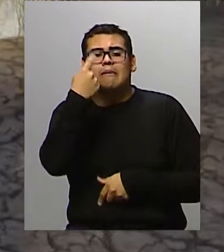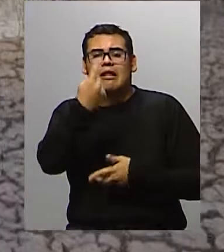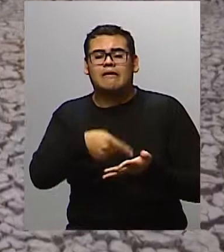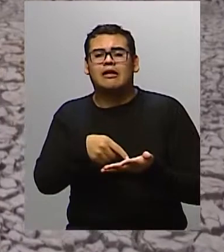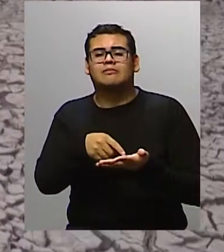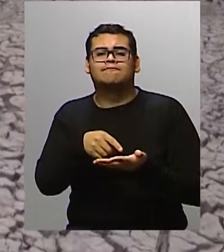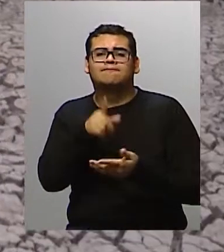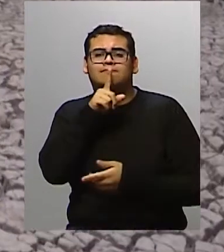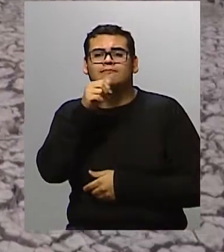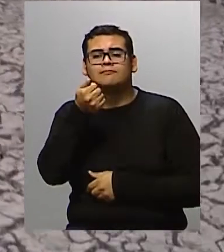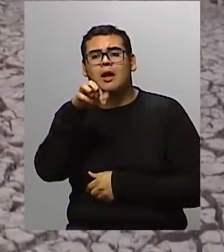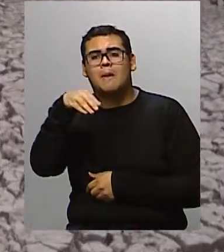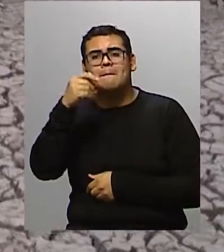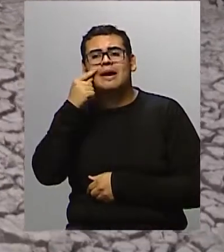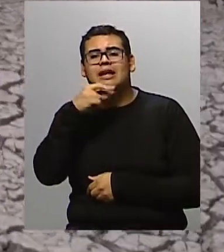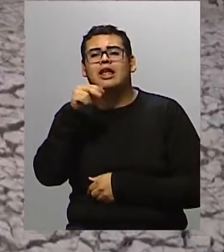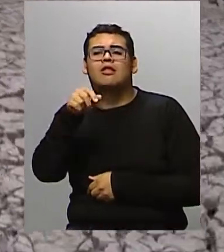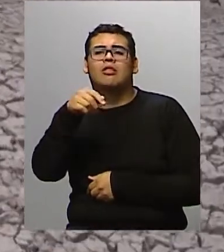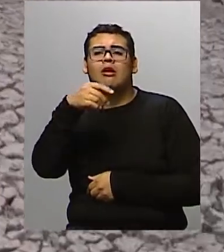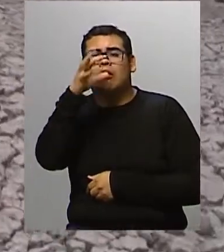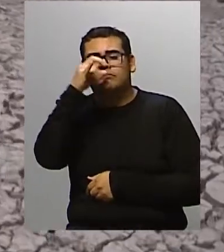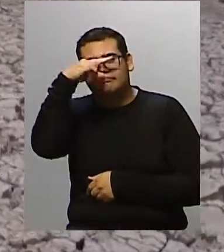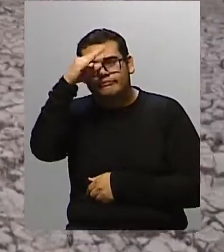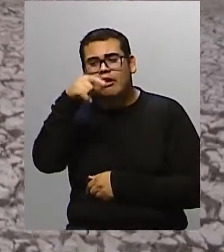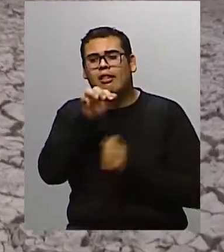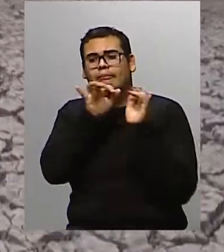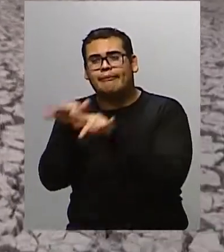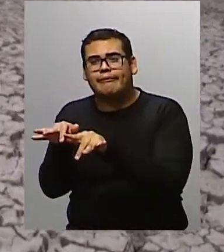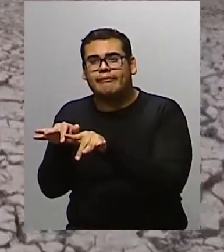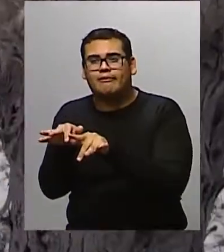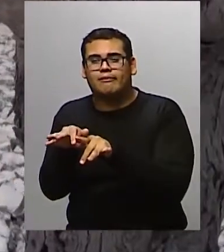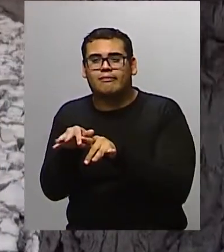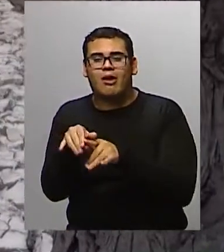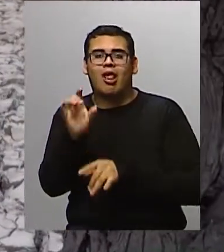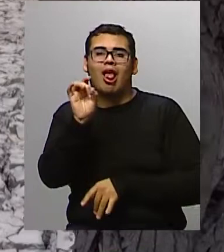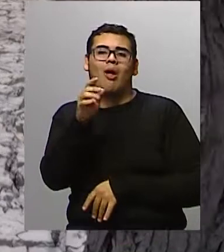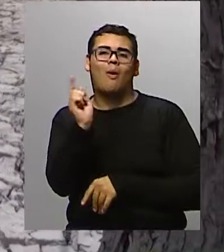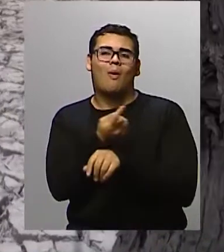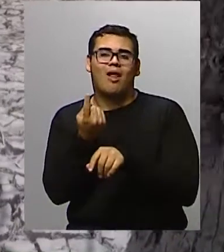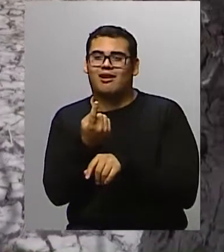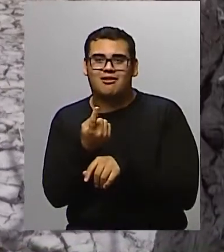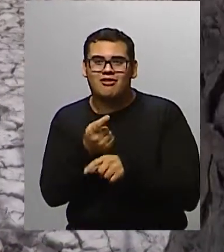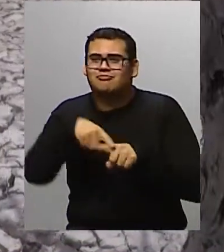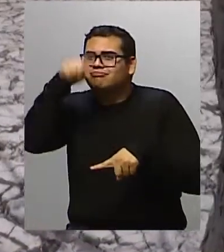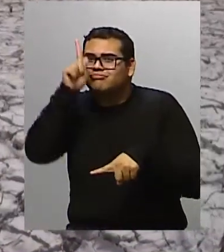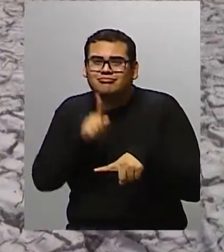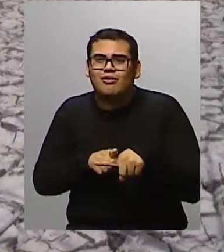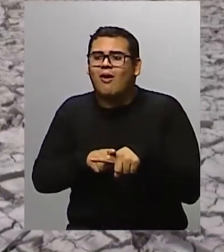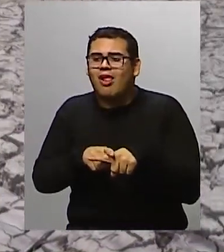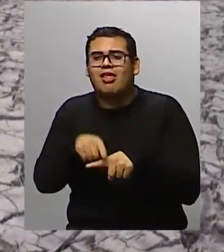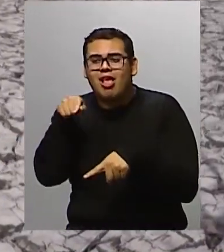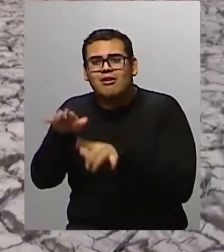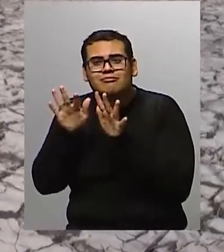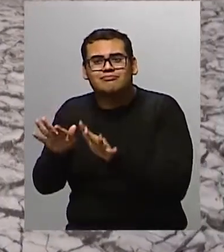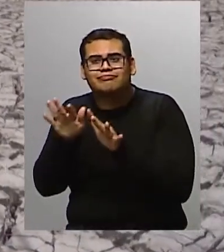tamarindo, el jabalí, trabajan las 24 horas, están las 24 horas accionando sobre el ambiente. Y nosotros,